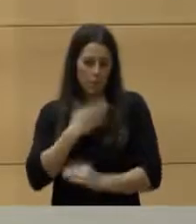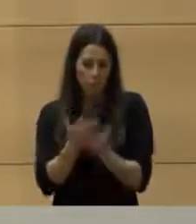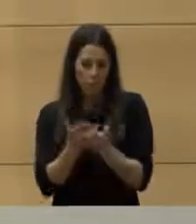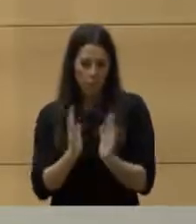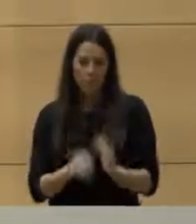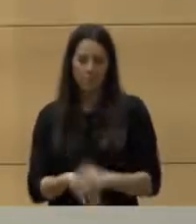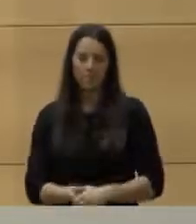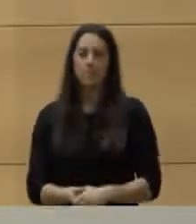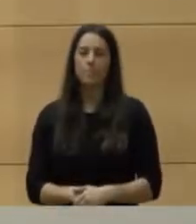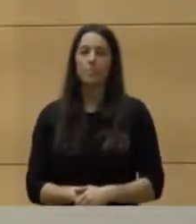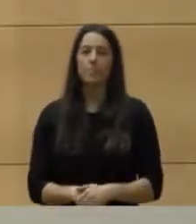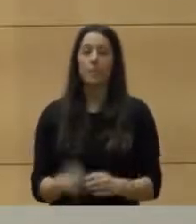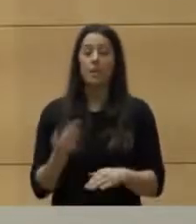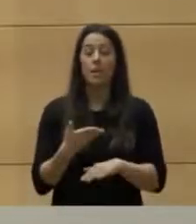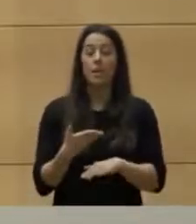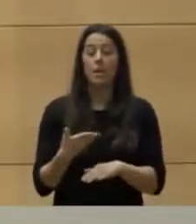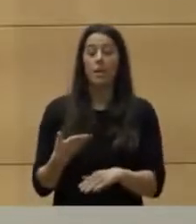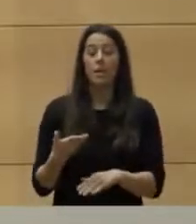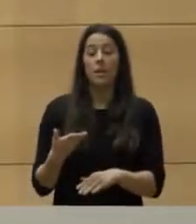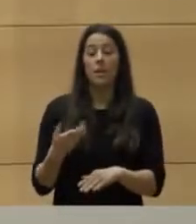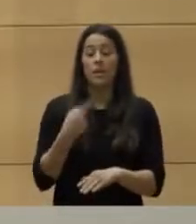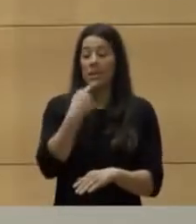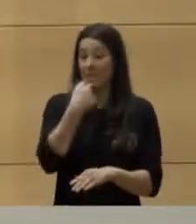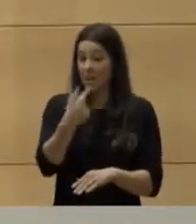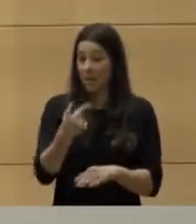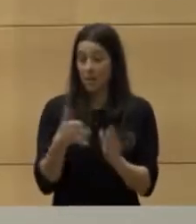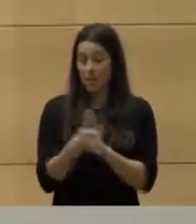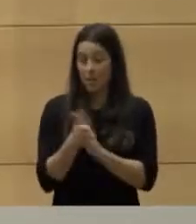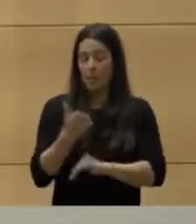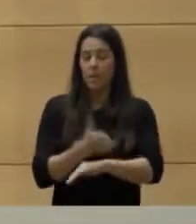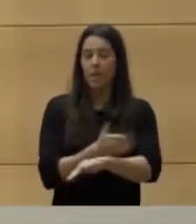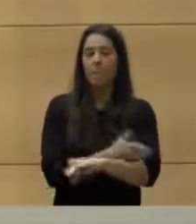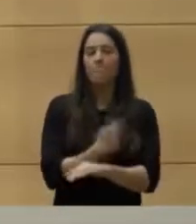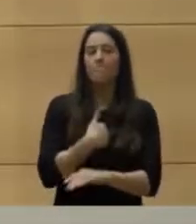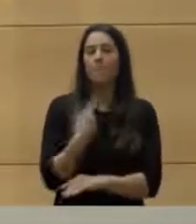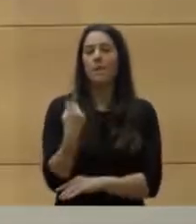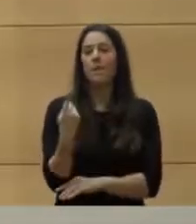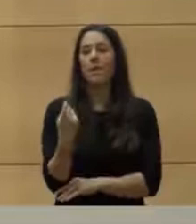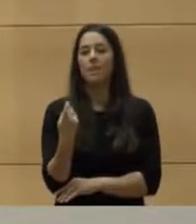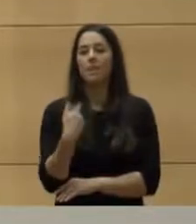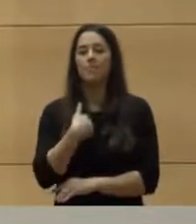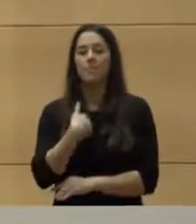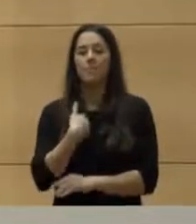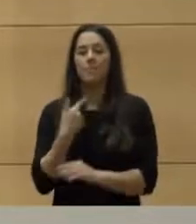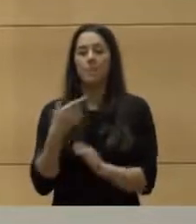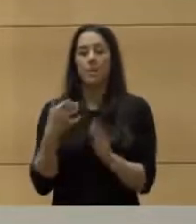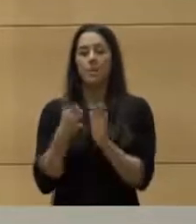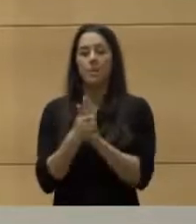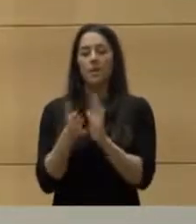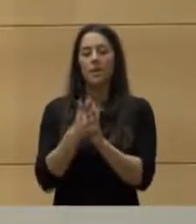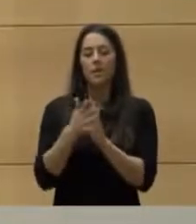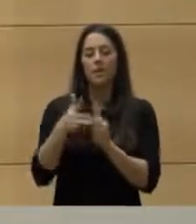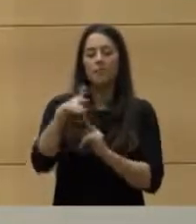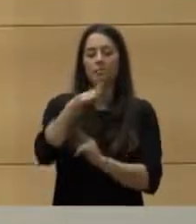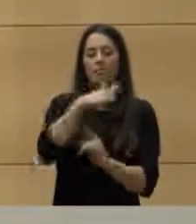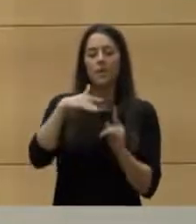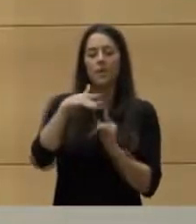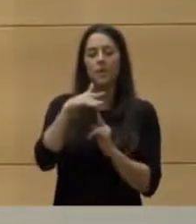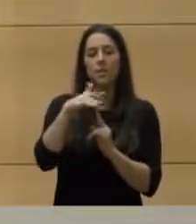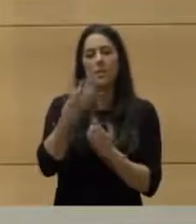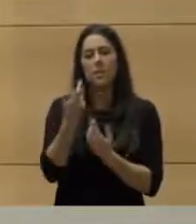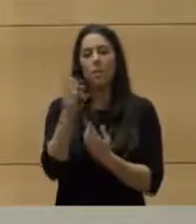Y para antes de decirlo, tengo que hablar del hábitat mental,